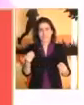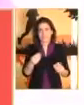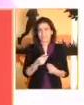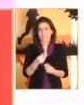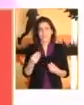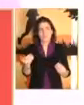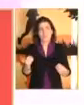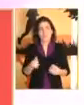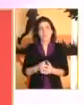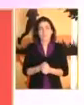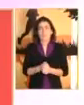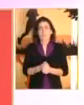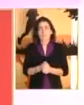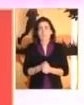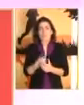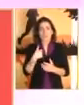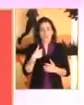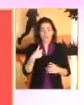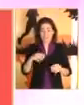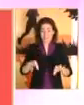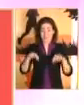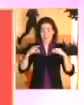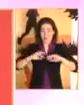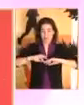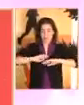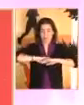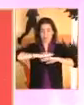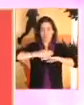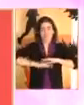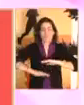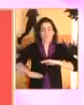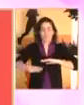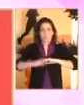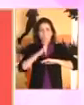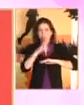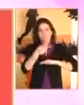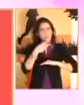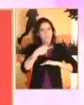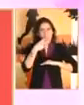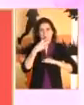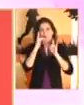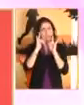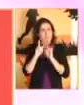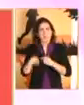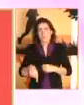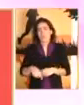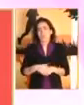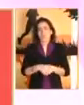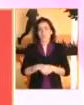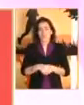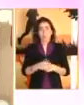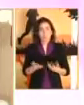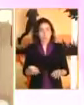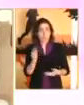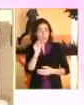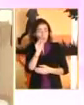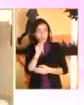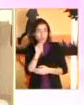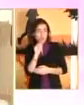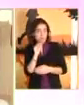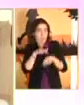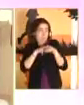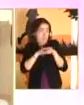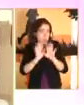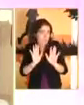De las sábanas tenían bodoque, porque fumaba hasta acostada. ¿Y cómo dejaste de fumar? Si me perdonan Rodrigo y Rocío,